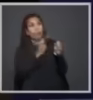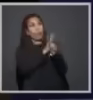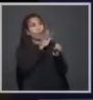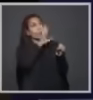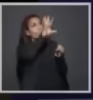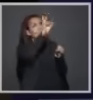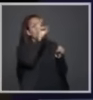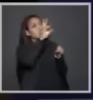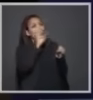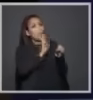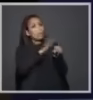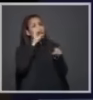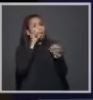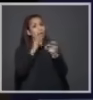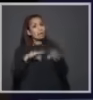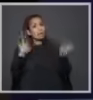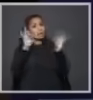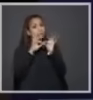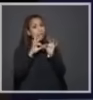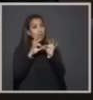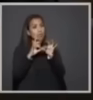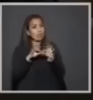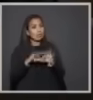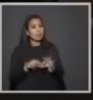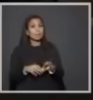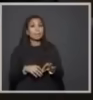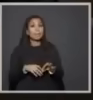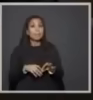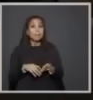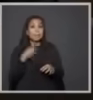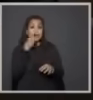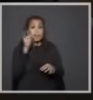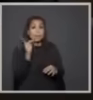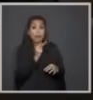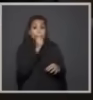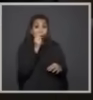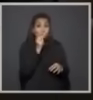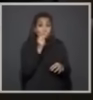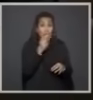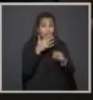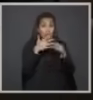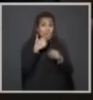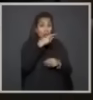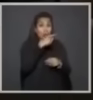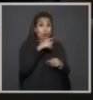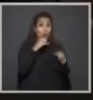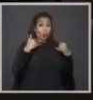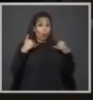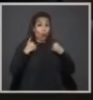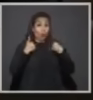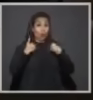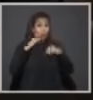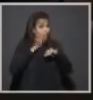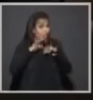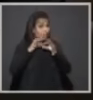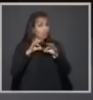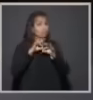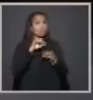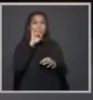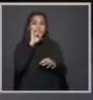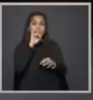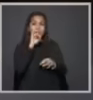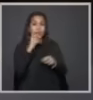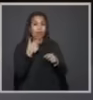2, 3? ¿Y los jóvenes son prioridad en esa? En los 10 primeros. O sea, les diría, joven,